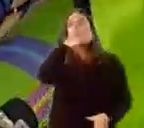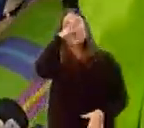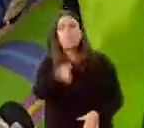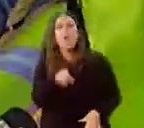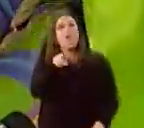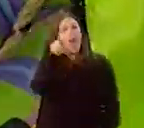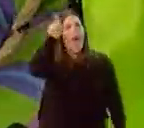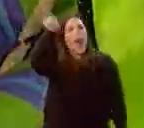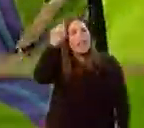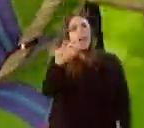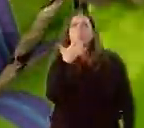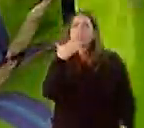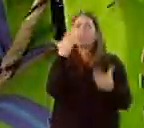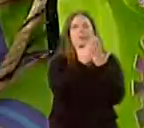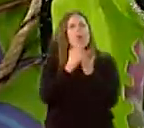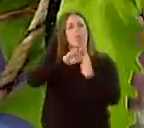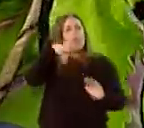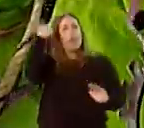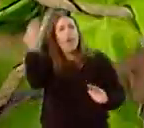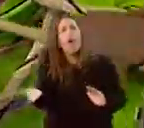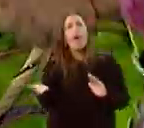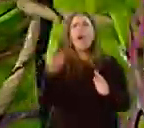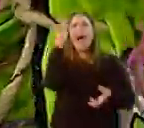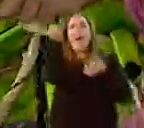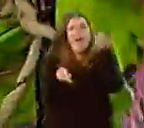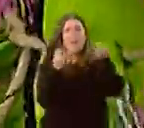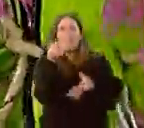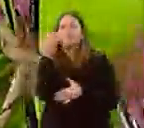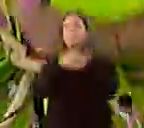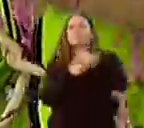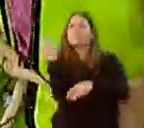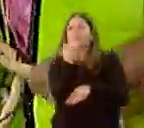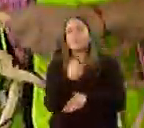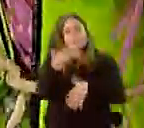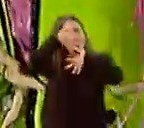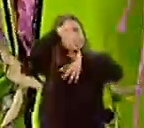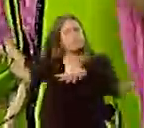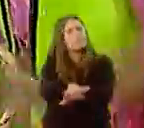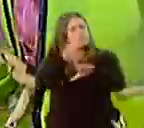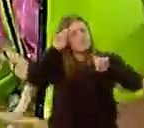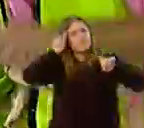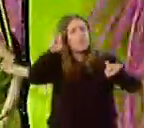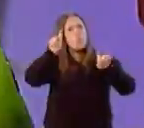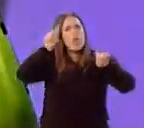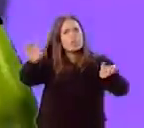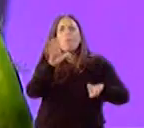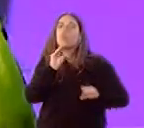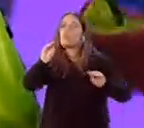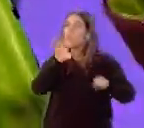tras la década esta relación la educación por su nación